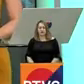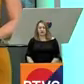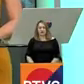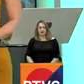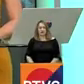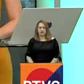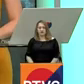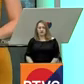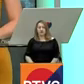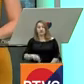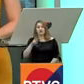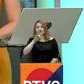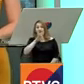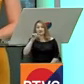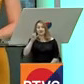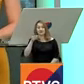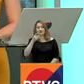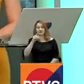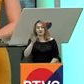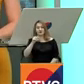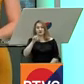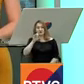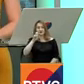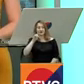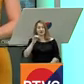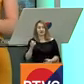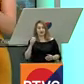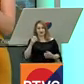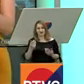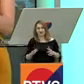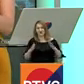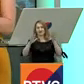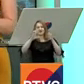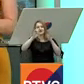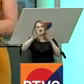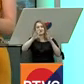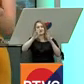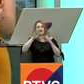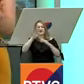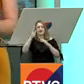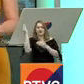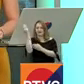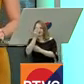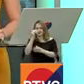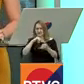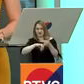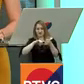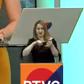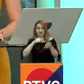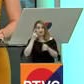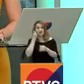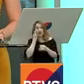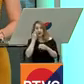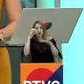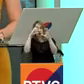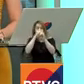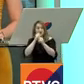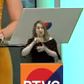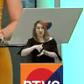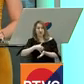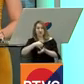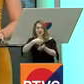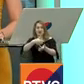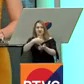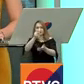y vídeo de leyva fue el escenario de la edición número 15 del festival de cine independiente anoche fue la ceremonia de premiación de las cintas